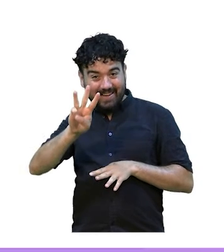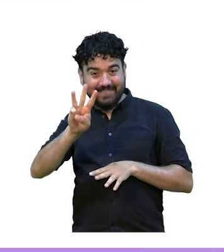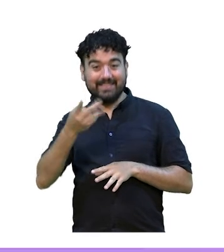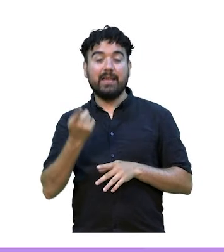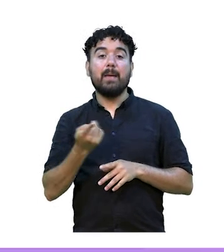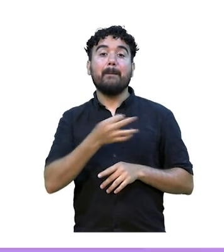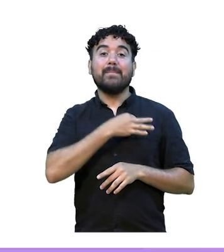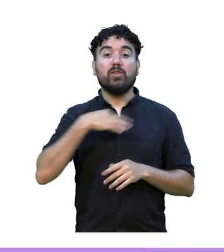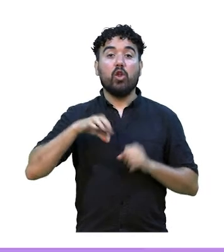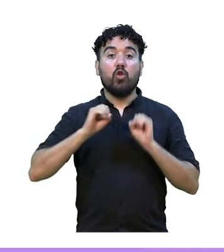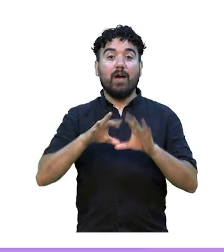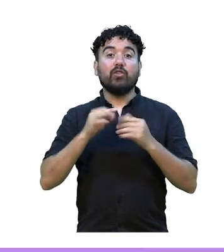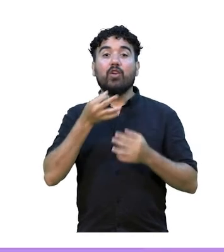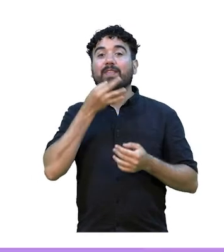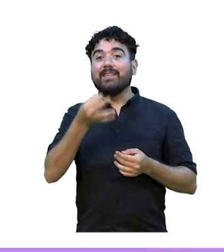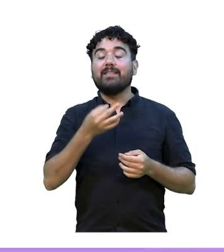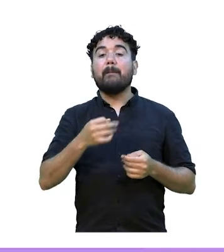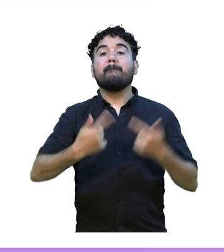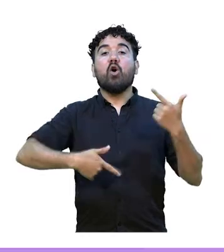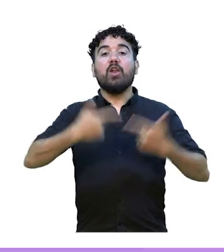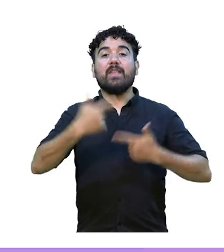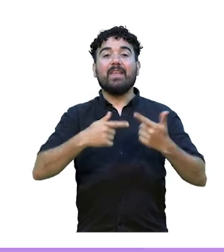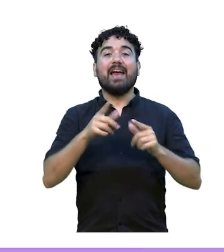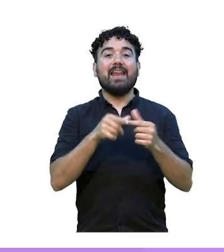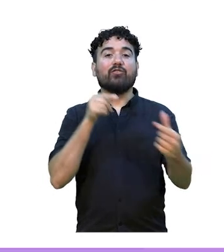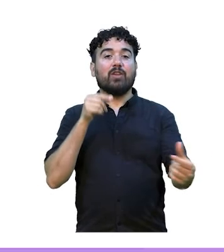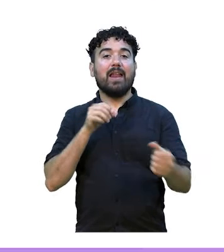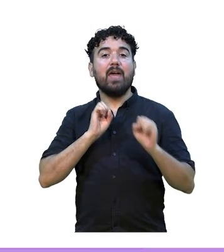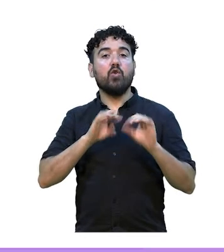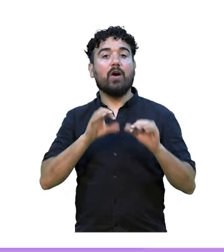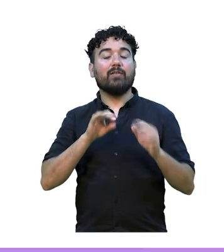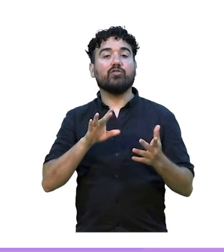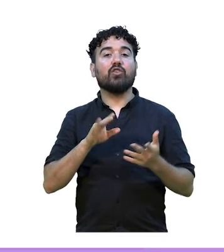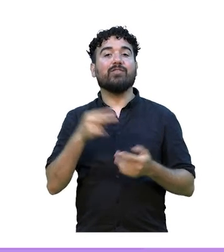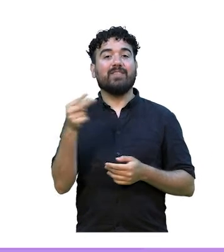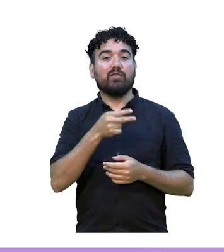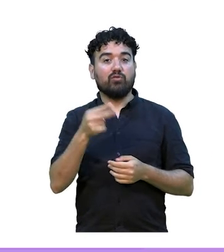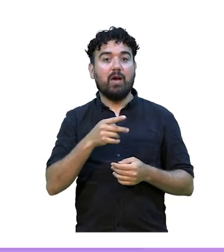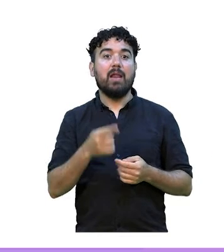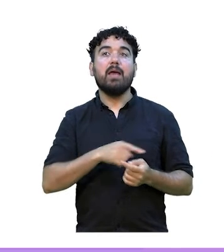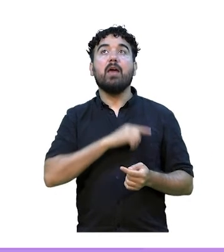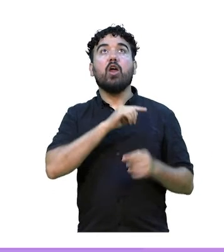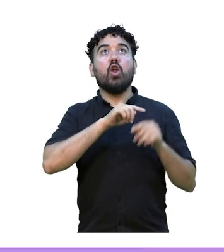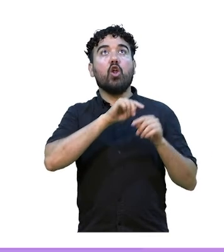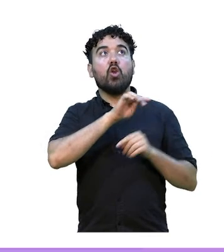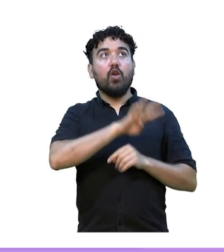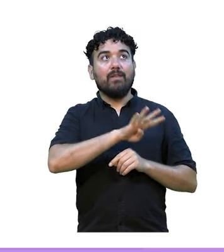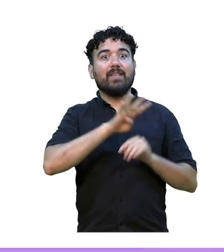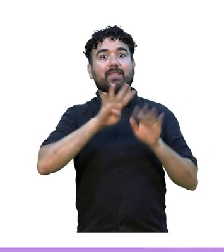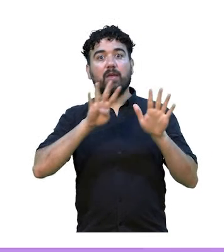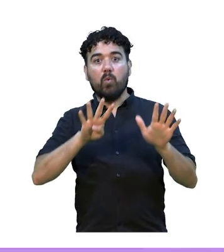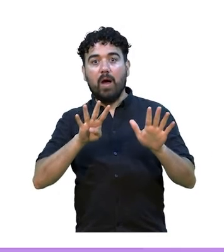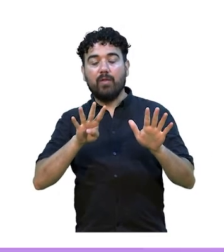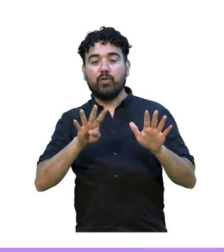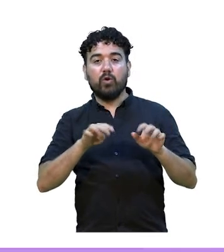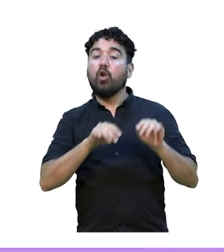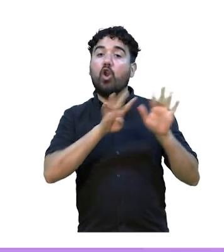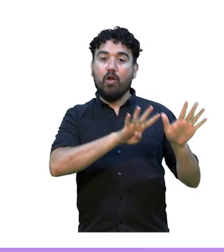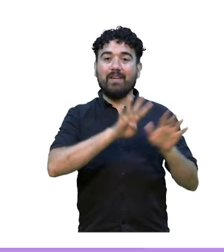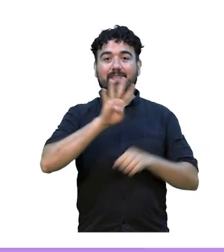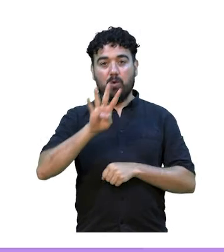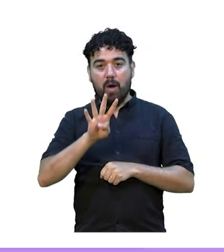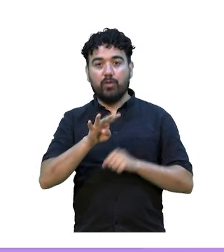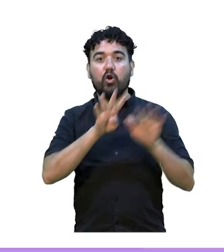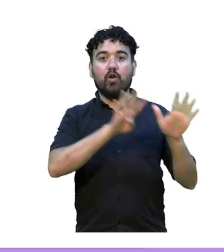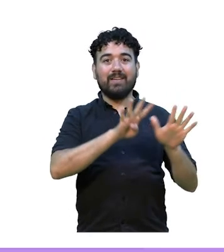el Mineduc establece la Política Nacional de Educación Sexual. El 94, 95, como decíamos, el 96 es el